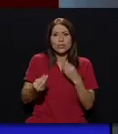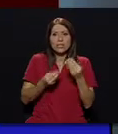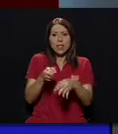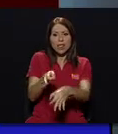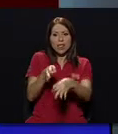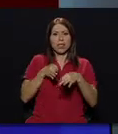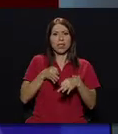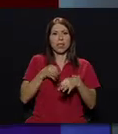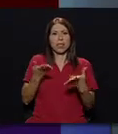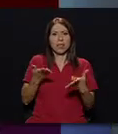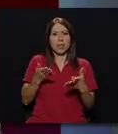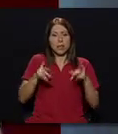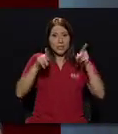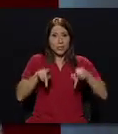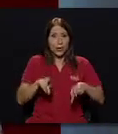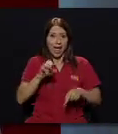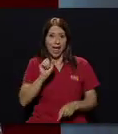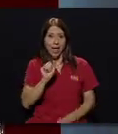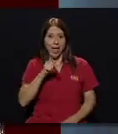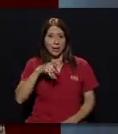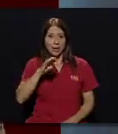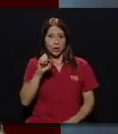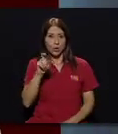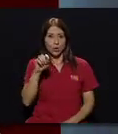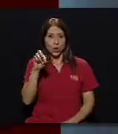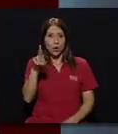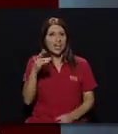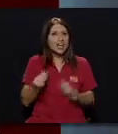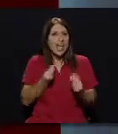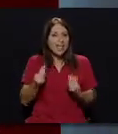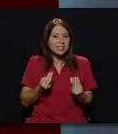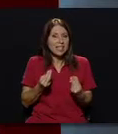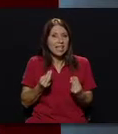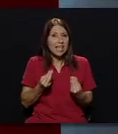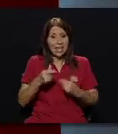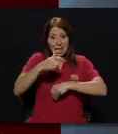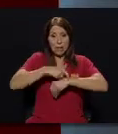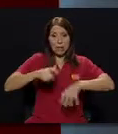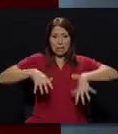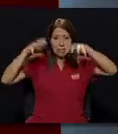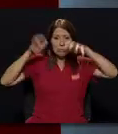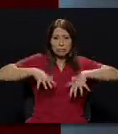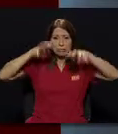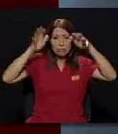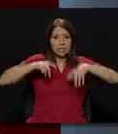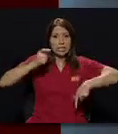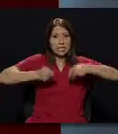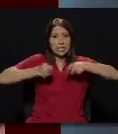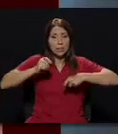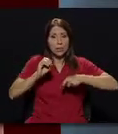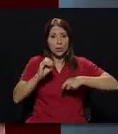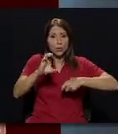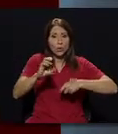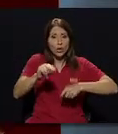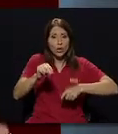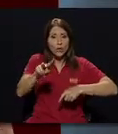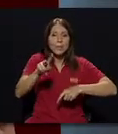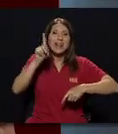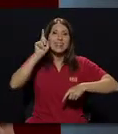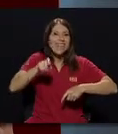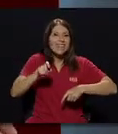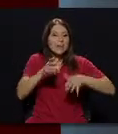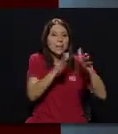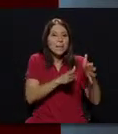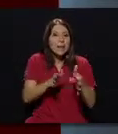tiene que, durante la época de lluvia, en los meses de septiembre, octubre, noviembre, cuando más llueve, tiene que preparar su colmena, desarrollar